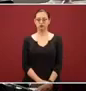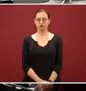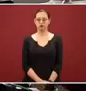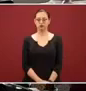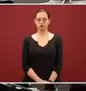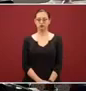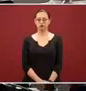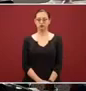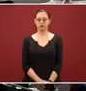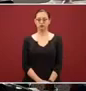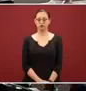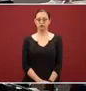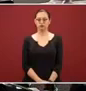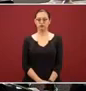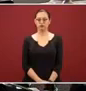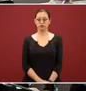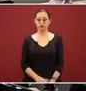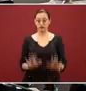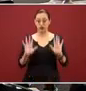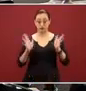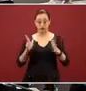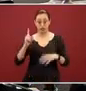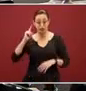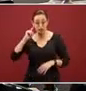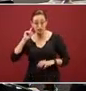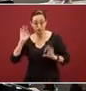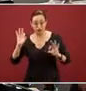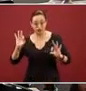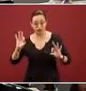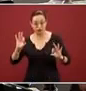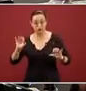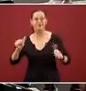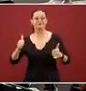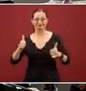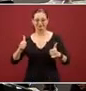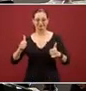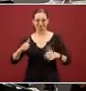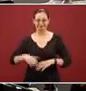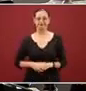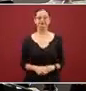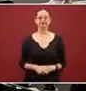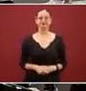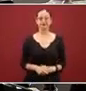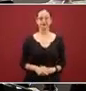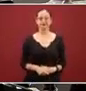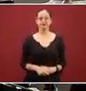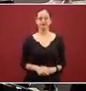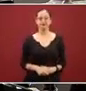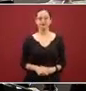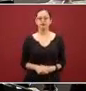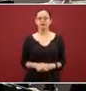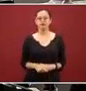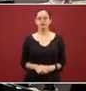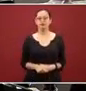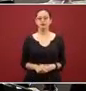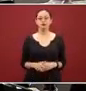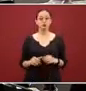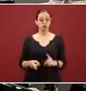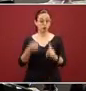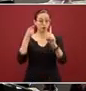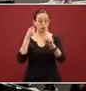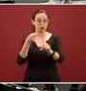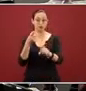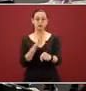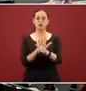Bien, el objetivo general, ¿me escuchan bien? Mejor, ahora. El objetivo general es integrar la